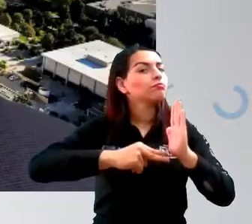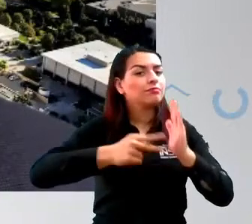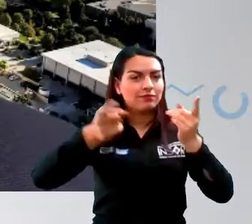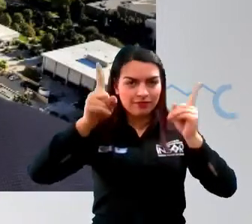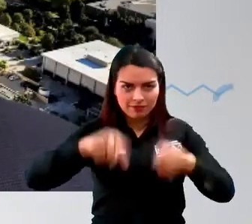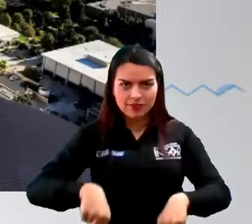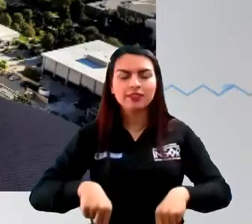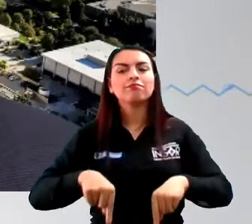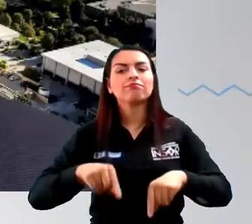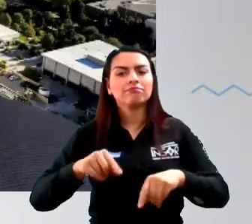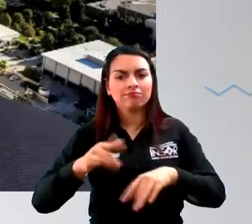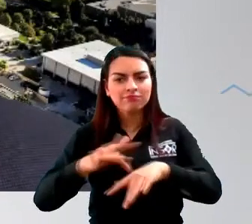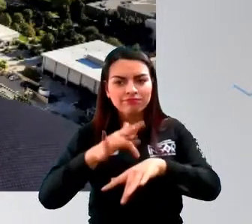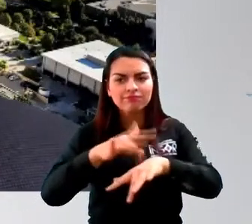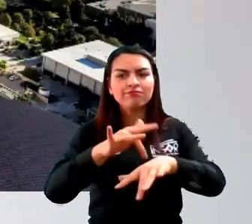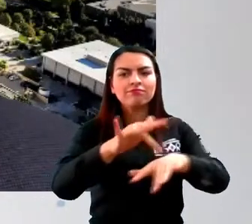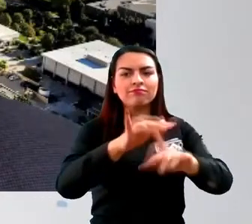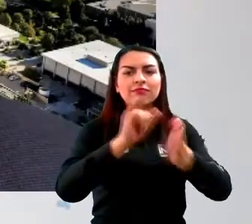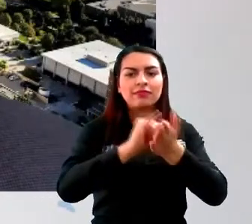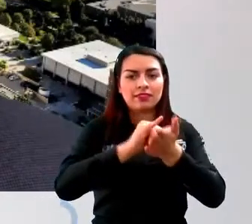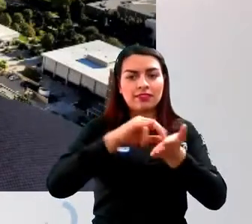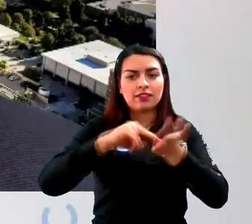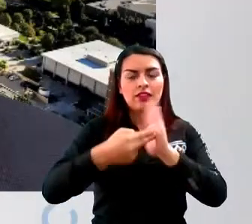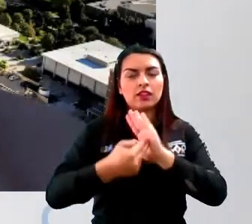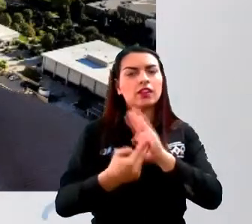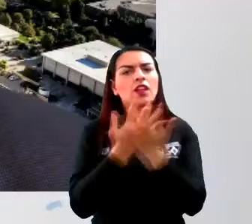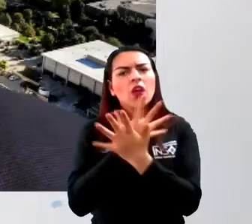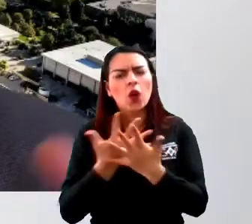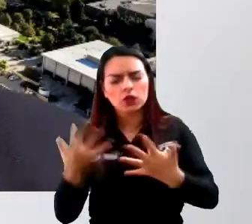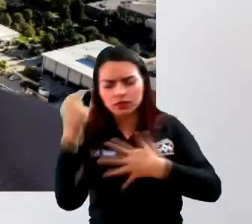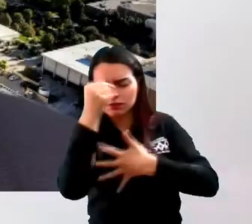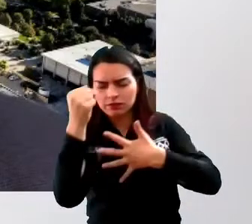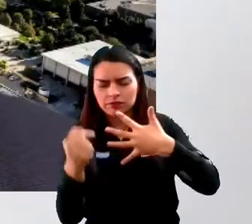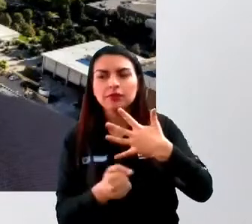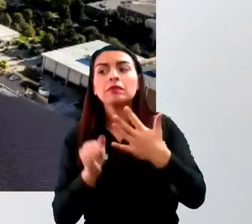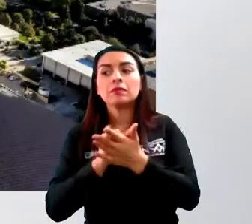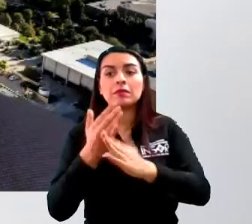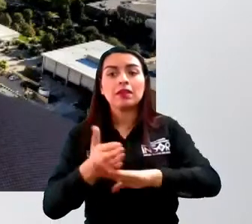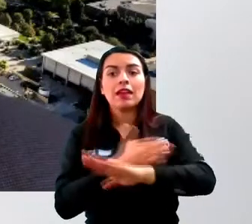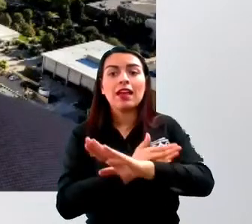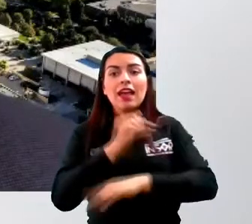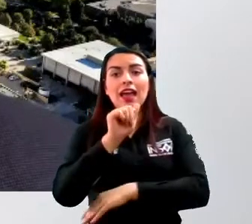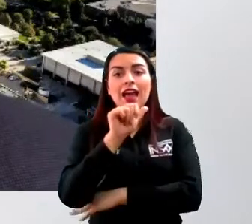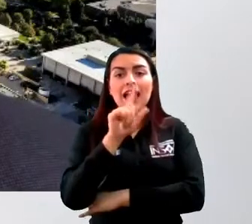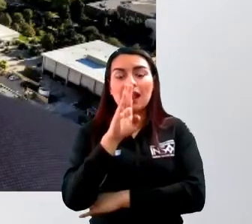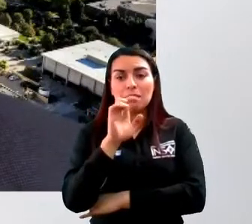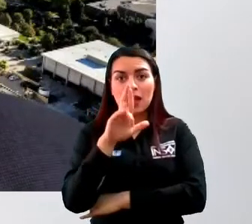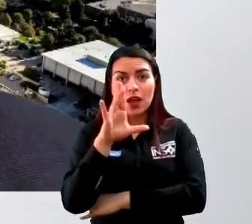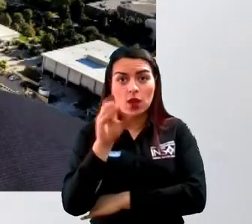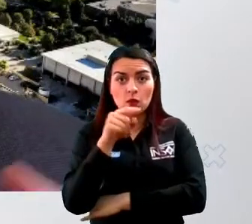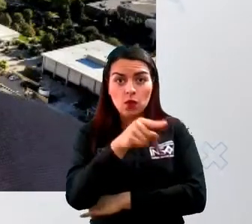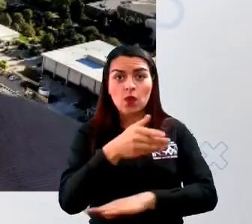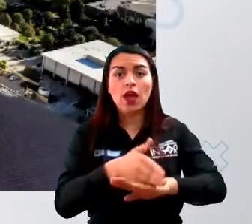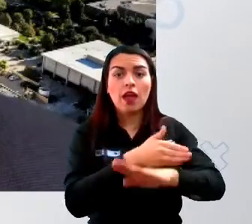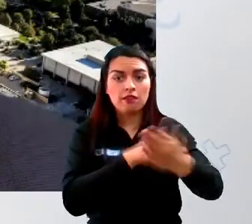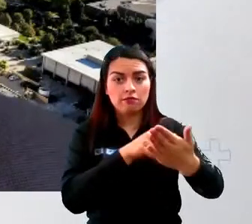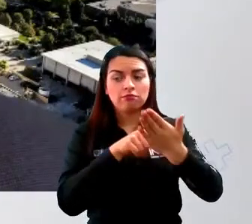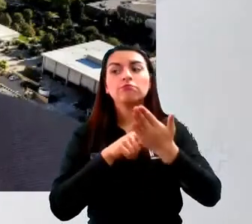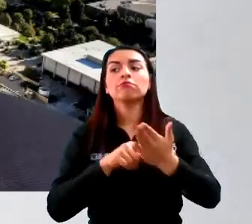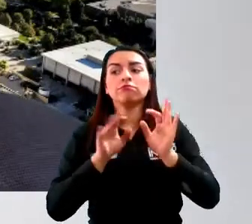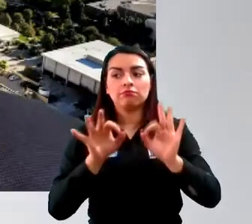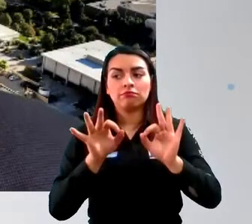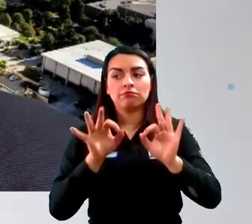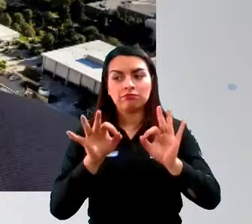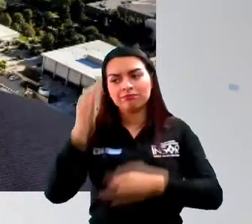deseo solamente resaltar una cosa. Álvaro ha hecho un buen trabajo en esta presentación, aunque es muy difícil